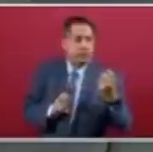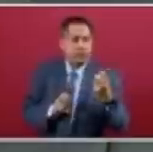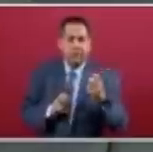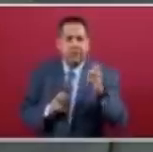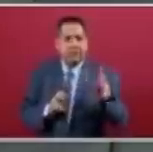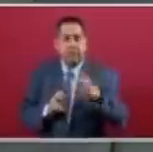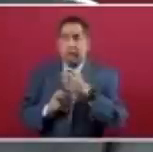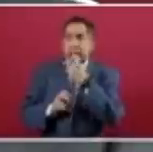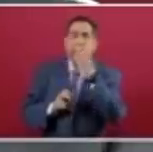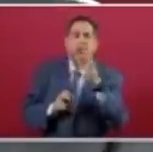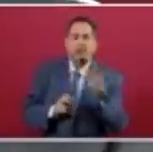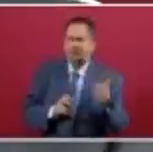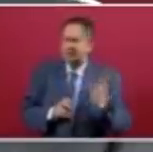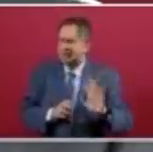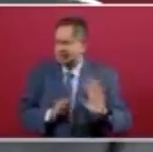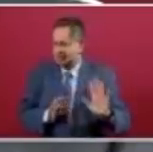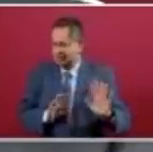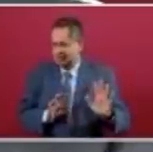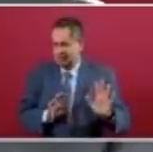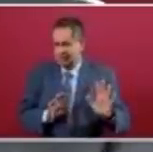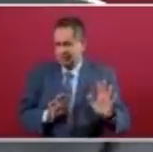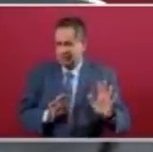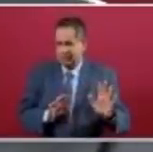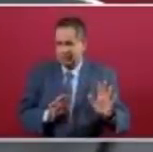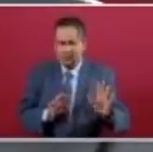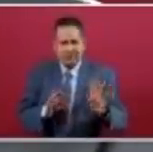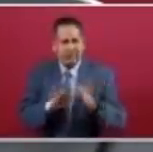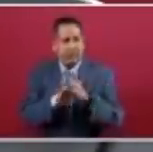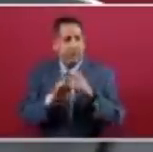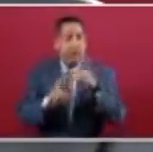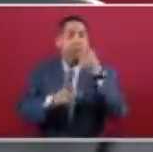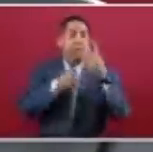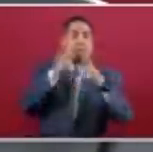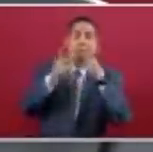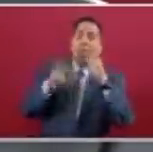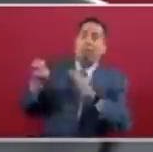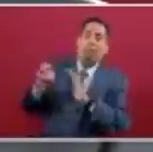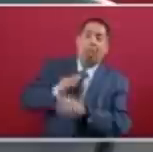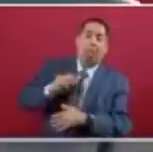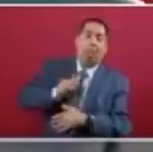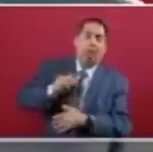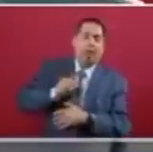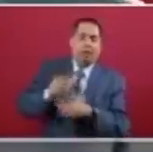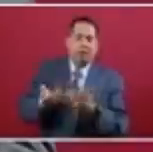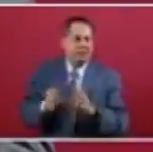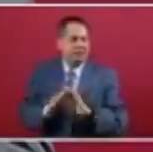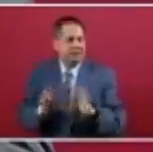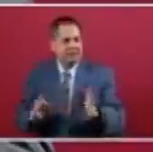inmediatamente gritan como pregoneros. Ya